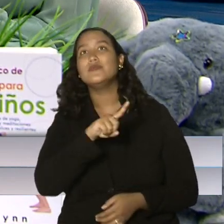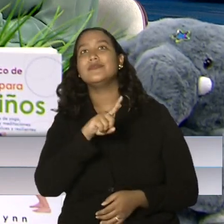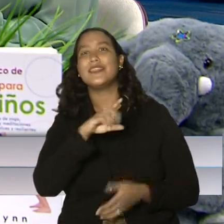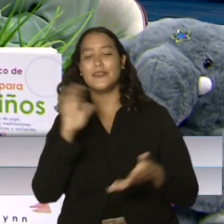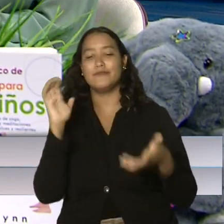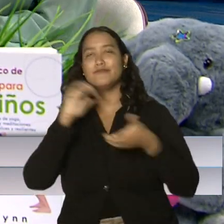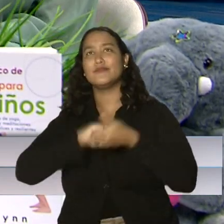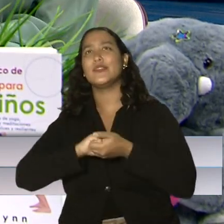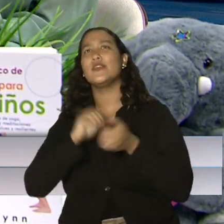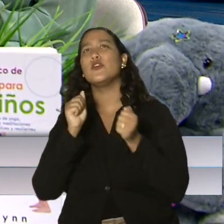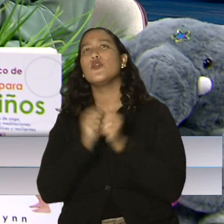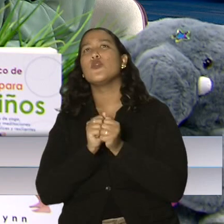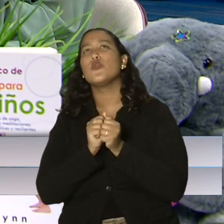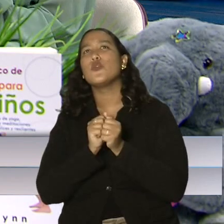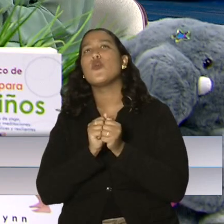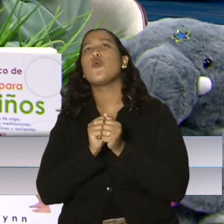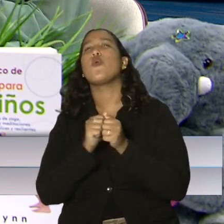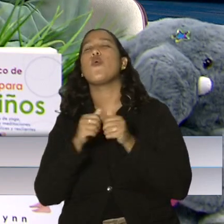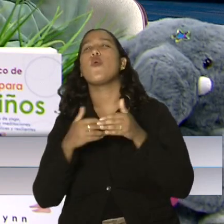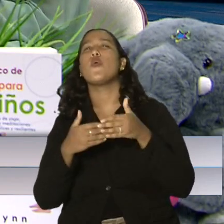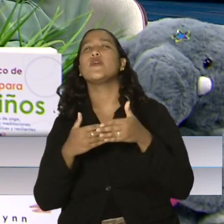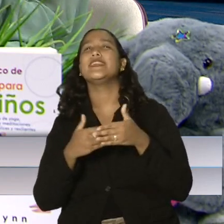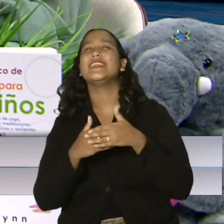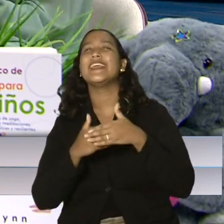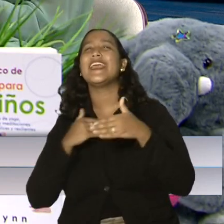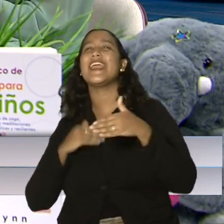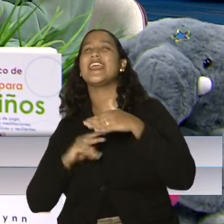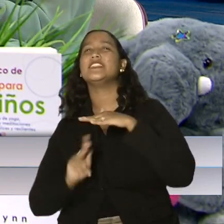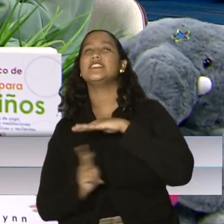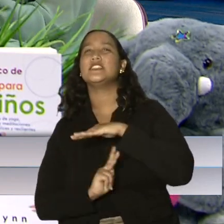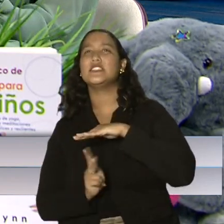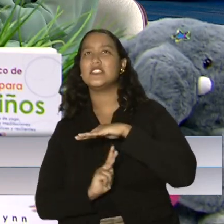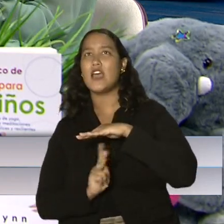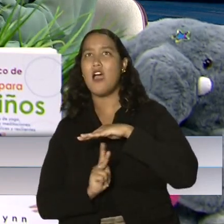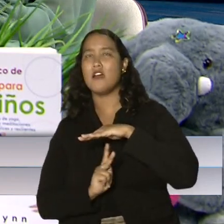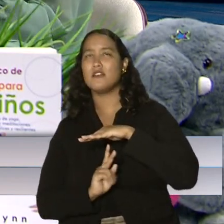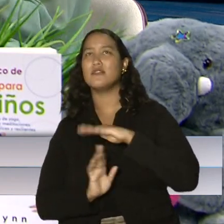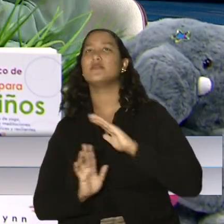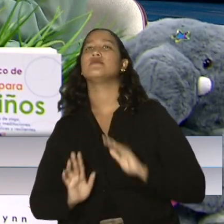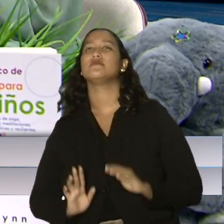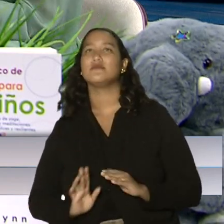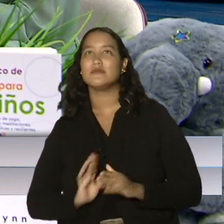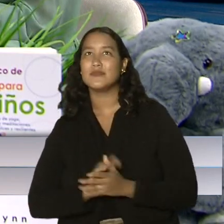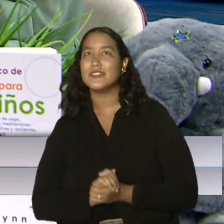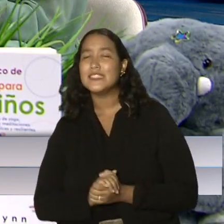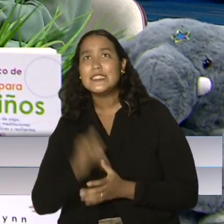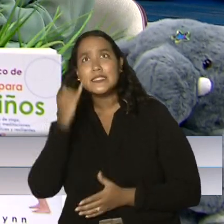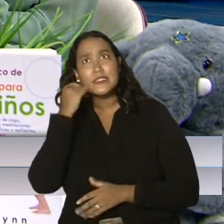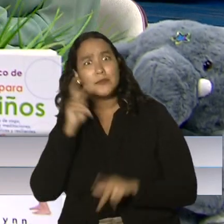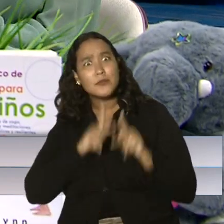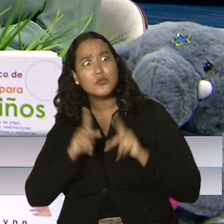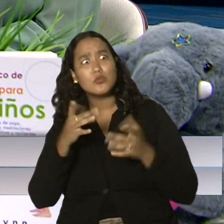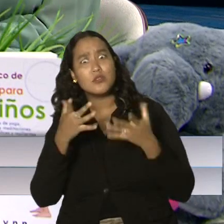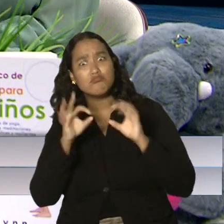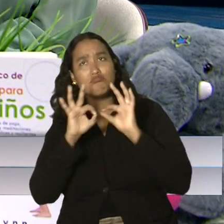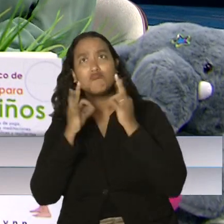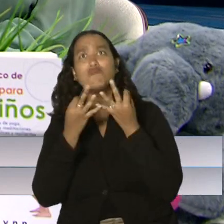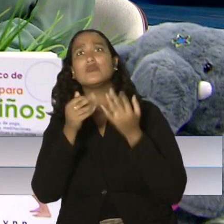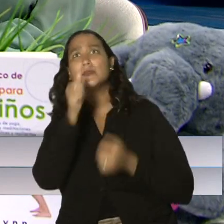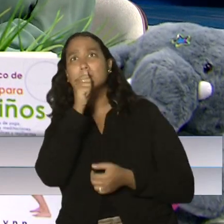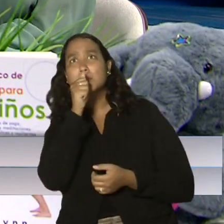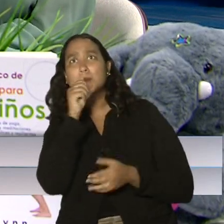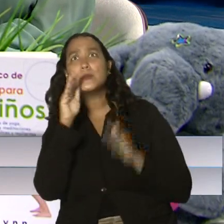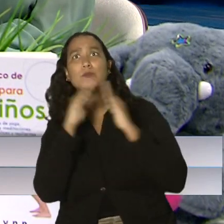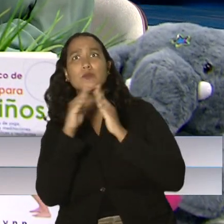lo que ellos están haciendo para el que quiera más información y quiera A lo mejor practicarlo de forma pues privada con su familia Cómo cómo se